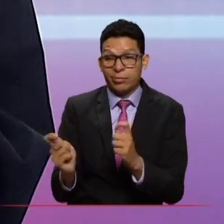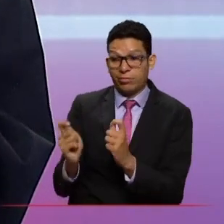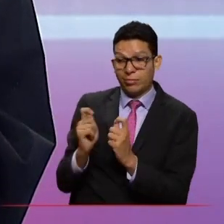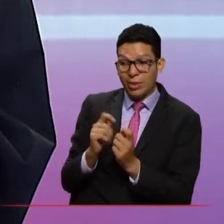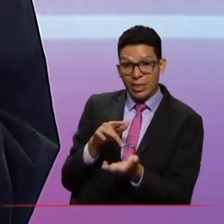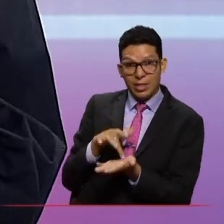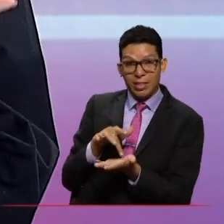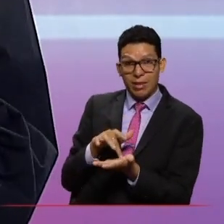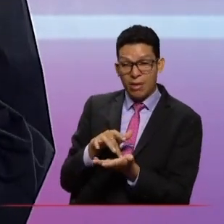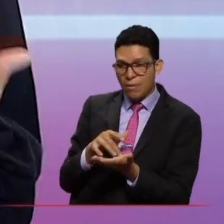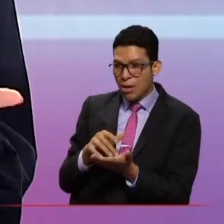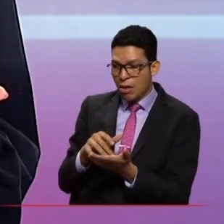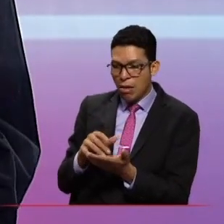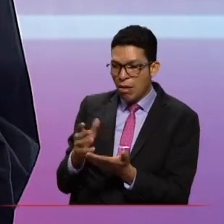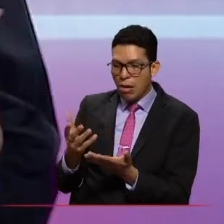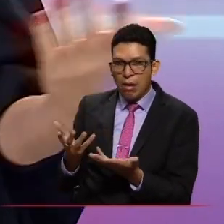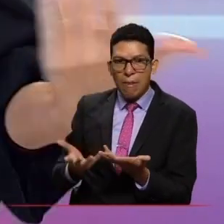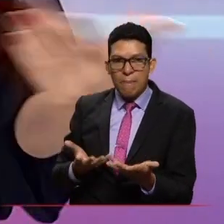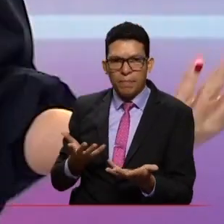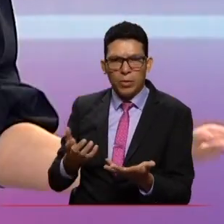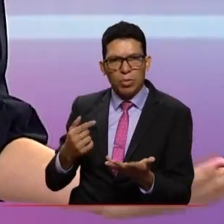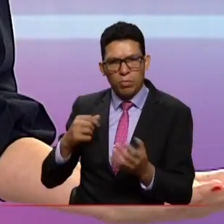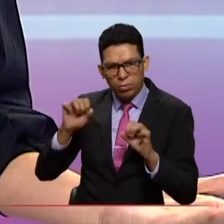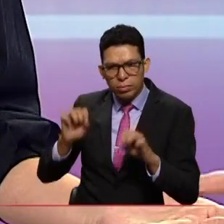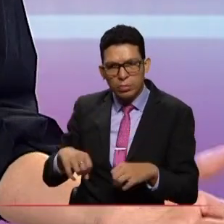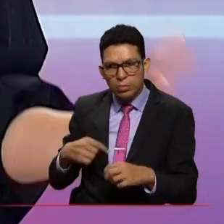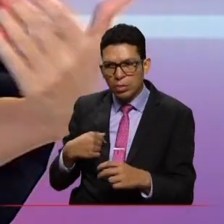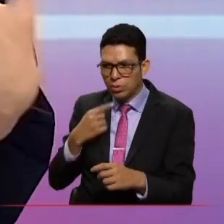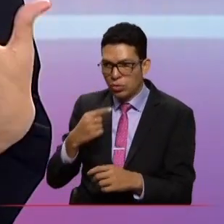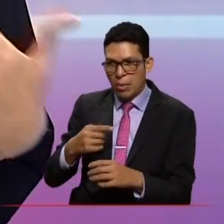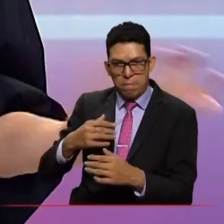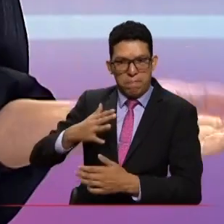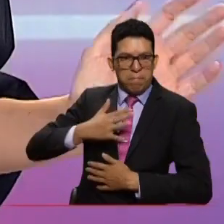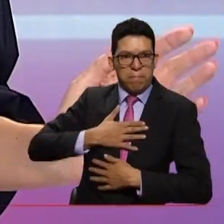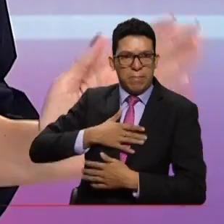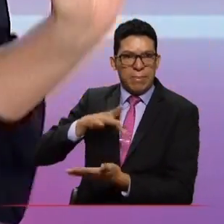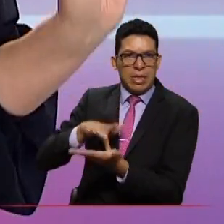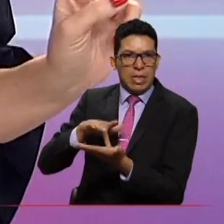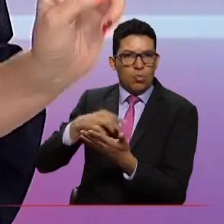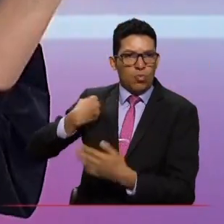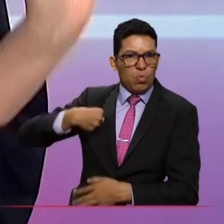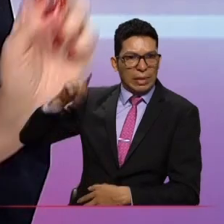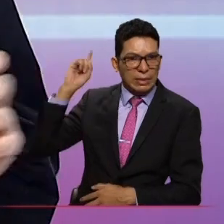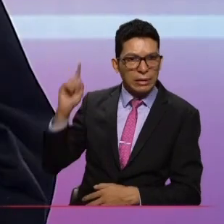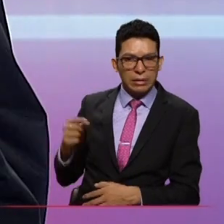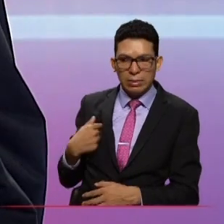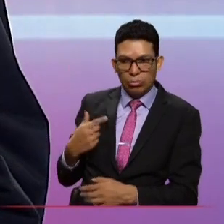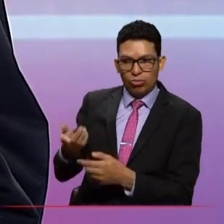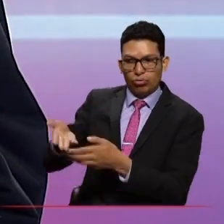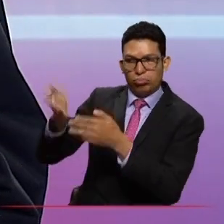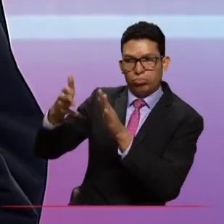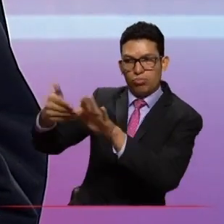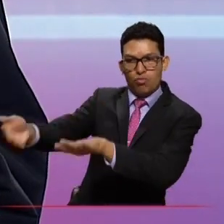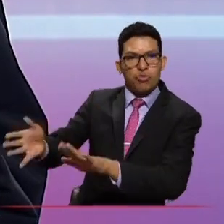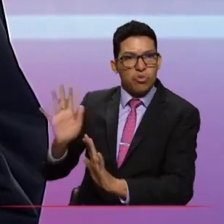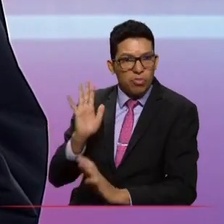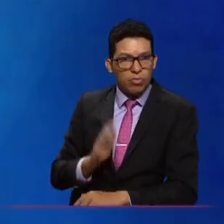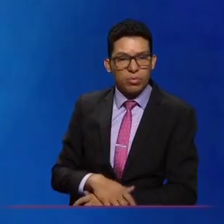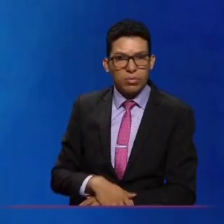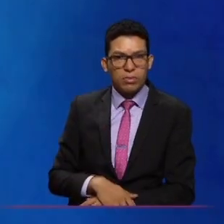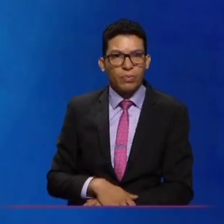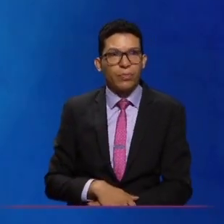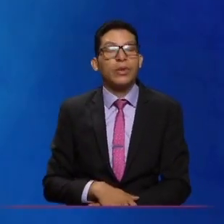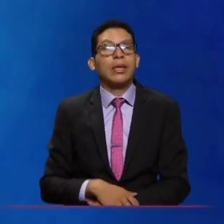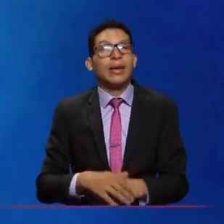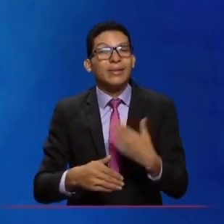puedo tener algún tipo de herramienta jurídica y decir, pero es que esa deuda no es mía, yo por qué voy a pagar lo que no me he comido, como decimos popularmente? Claro, cuando usted va a